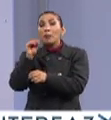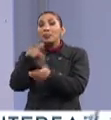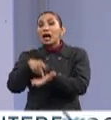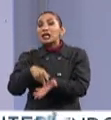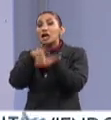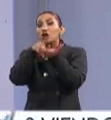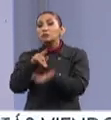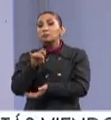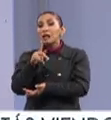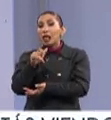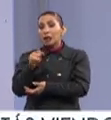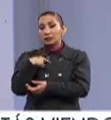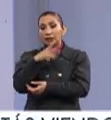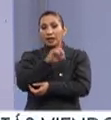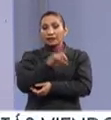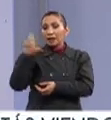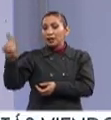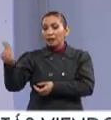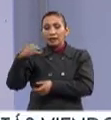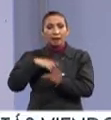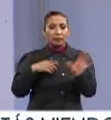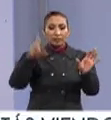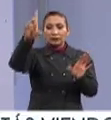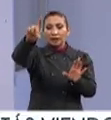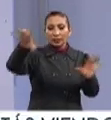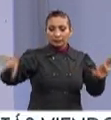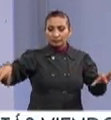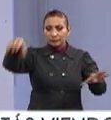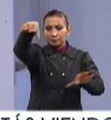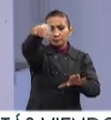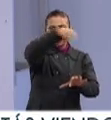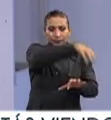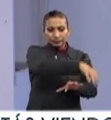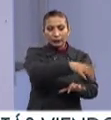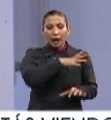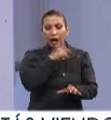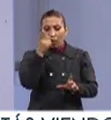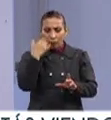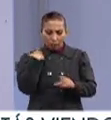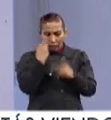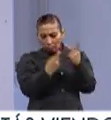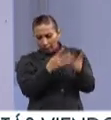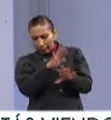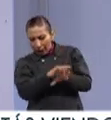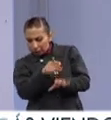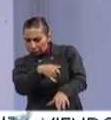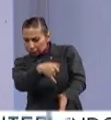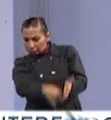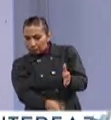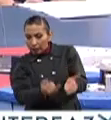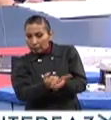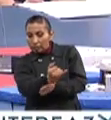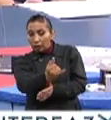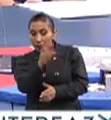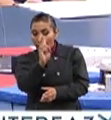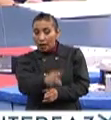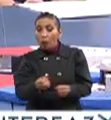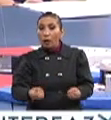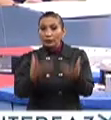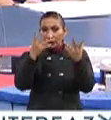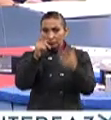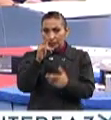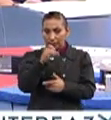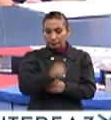90 kilos de pilas, 30 y 30 y 30. Aquí habría que hacer un sondeo más grande para poder determinar realmente la